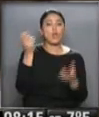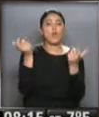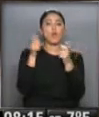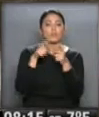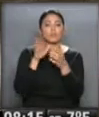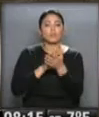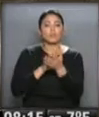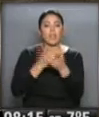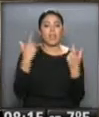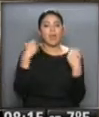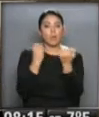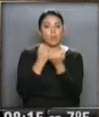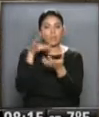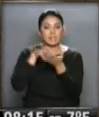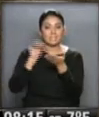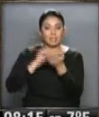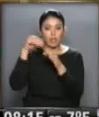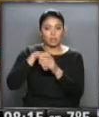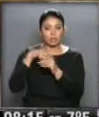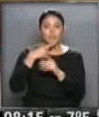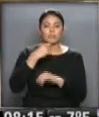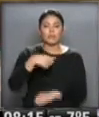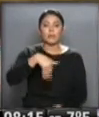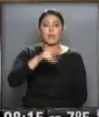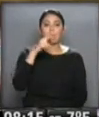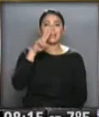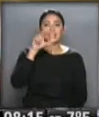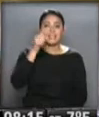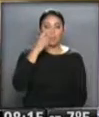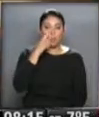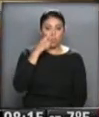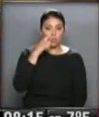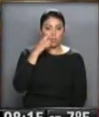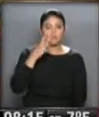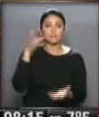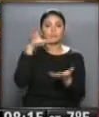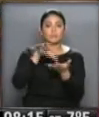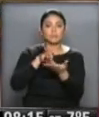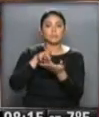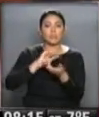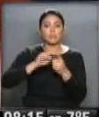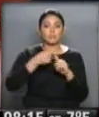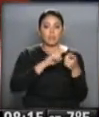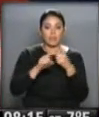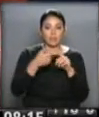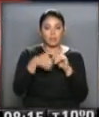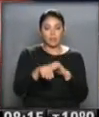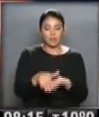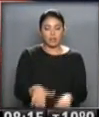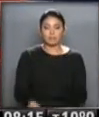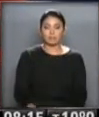Acuerdos del Senado y se fijó que el próximo 26 de junio será debatido en el recinto del cuerpo.